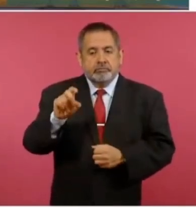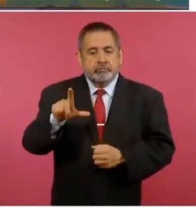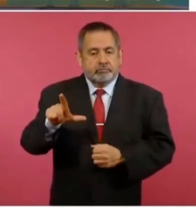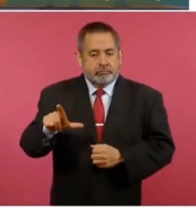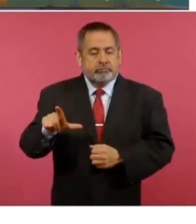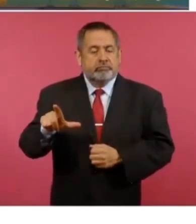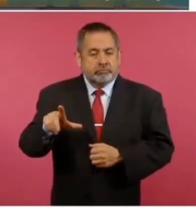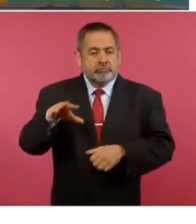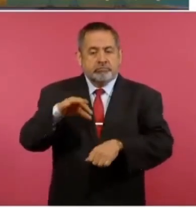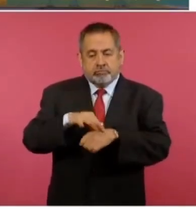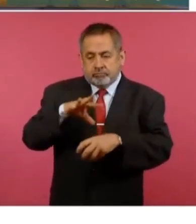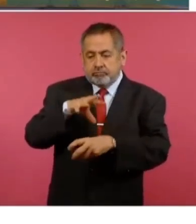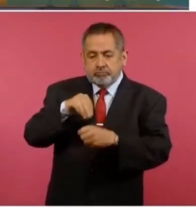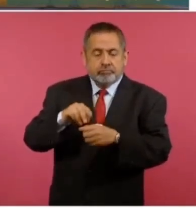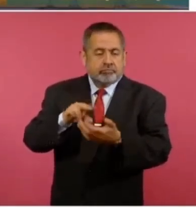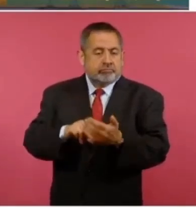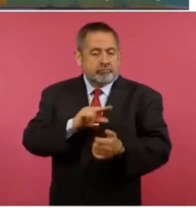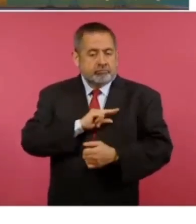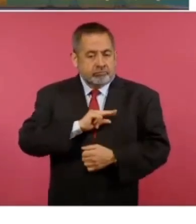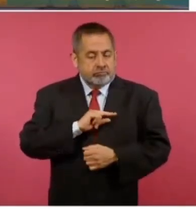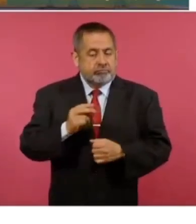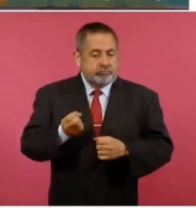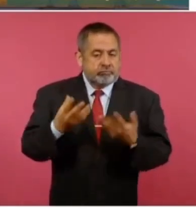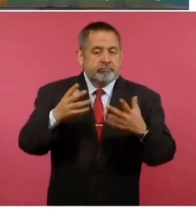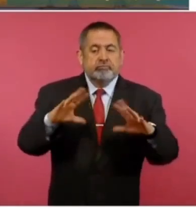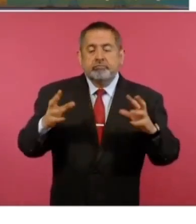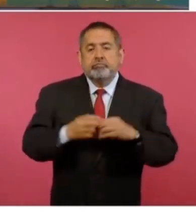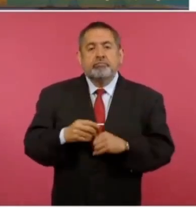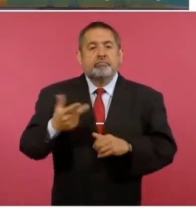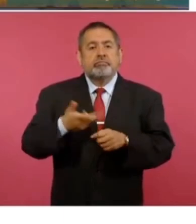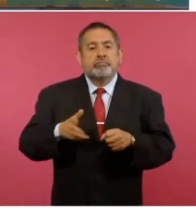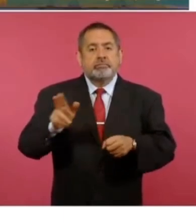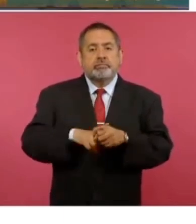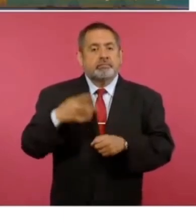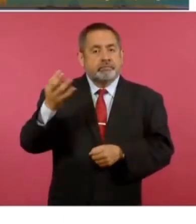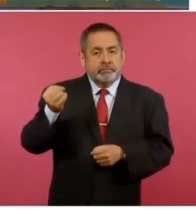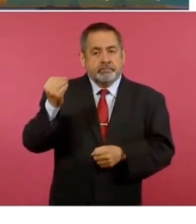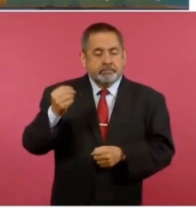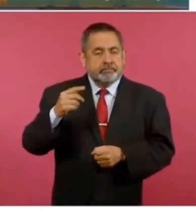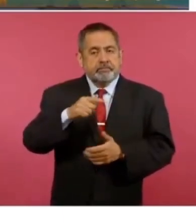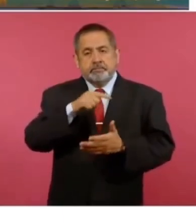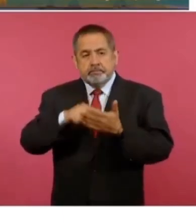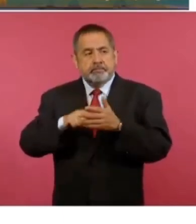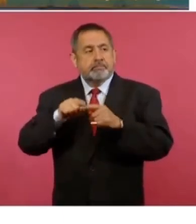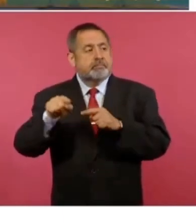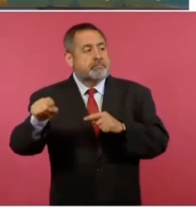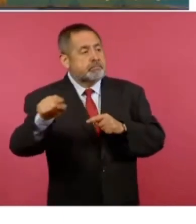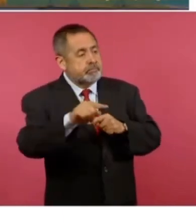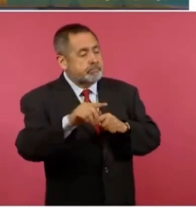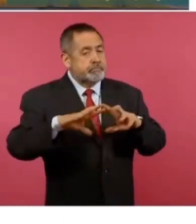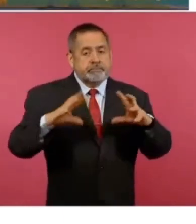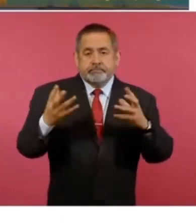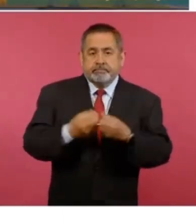en el caso de médicos especialistas para 9 hospitales de Nayarit, en zonas lejanas y marginadas, se